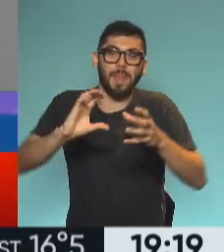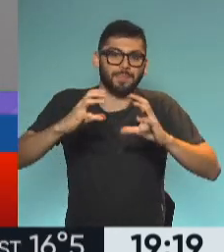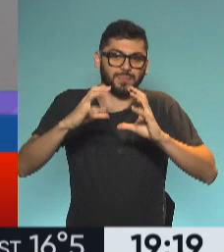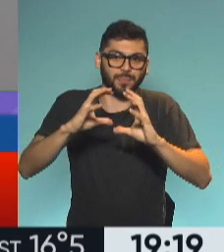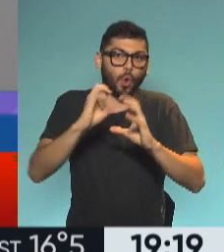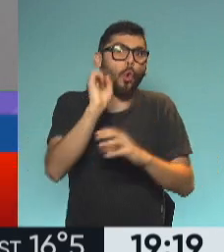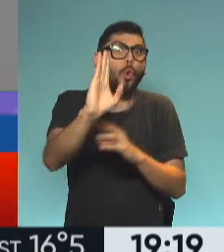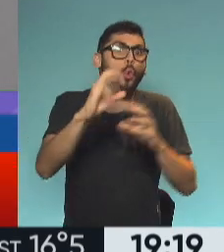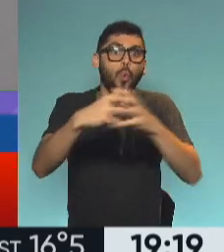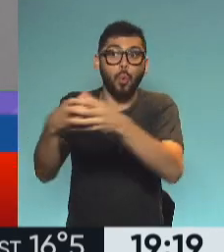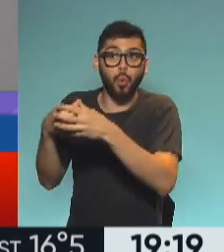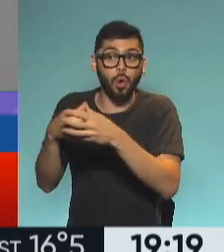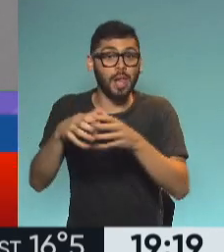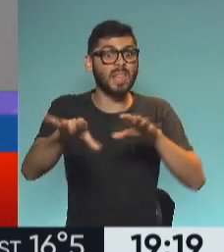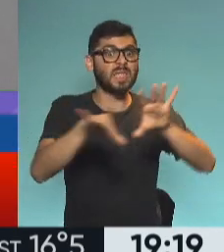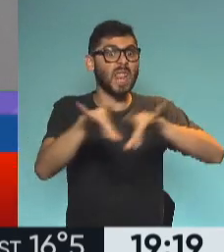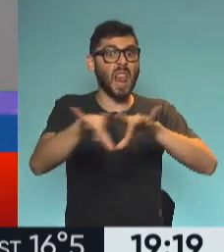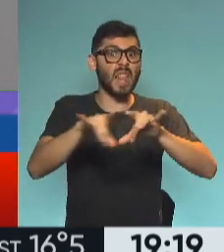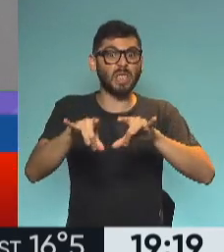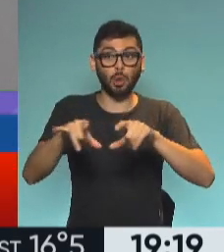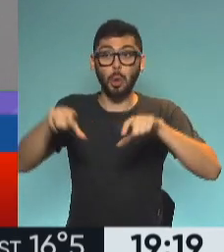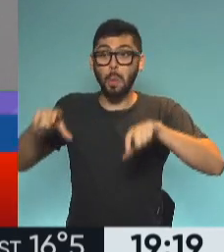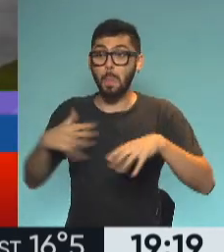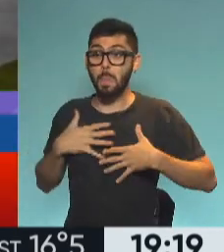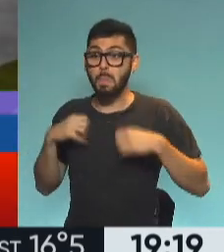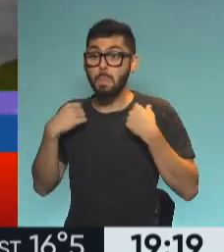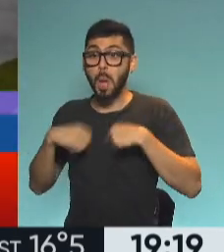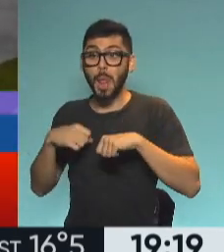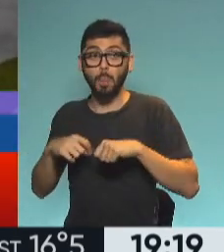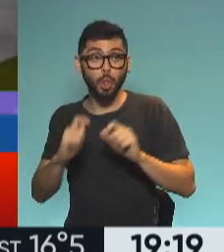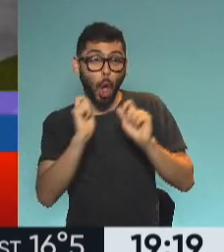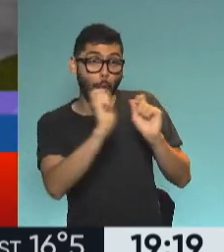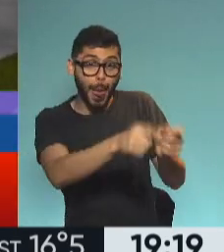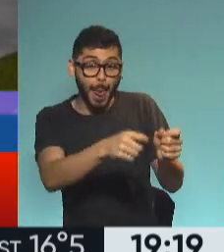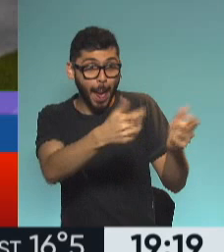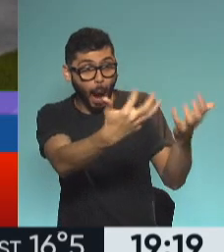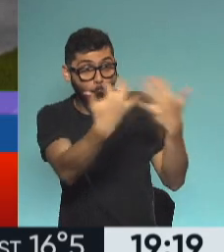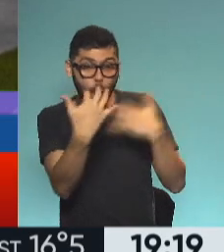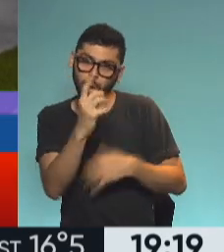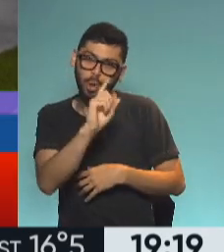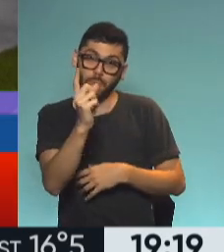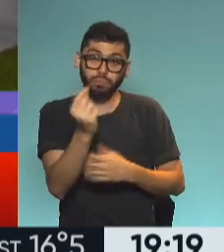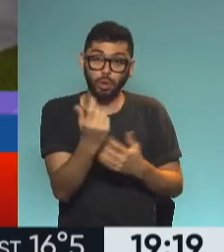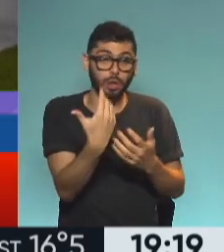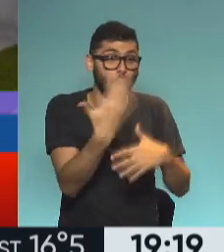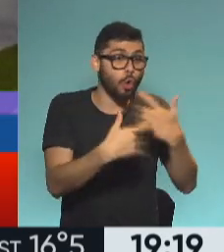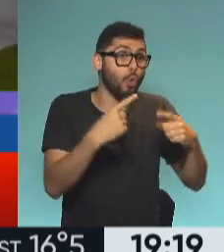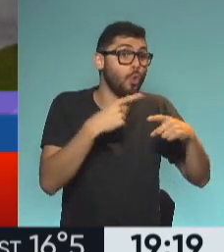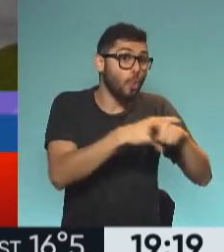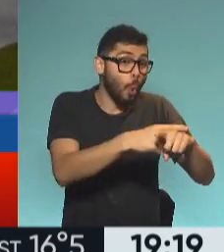de Brasil le van a ceder a las selecciones sus campos de entrenamiento, porque no solamente se juega, sino que se entrena y se